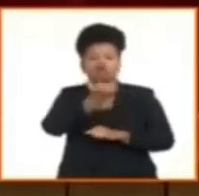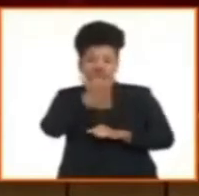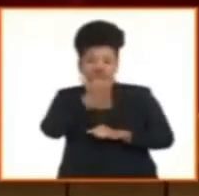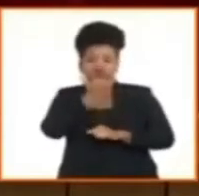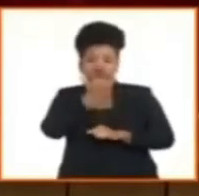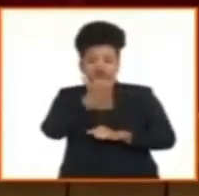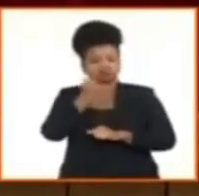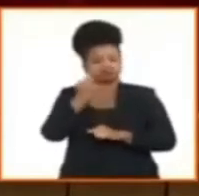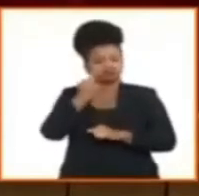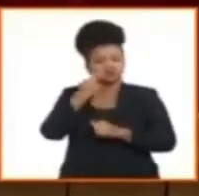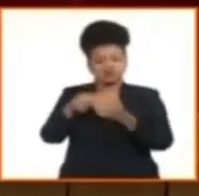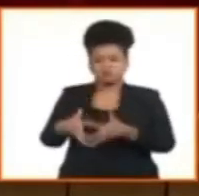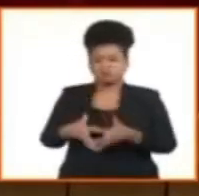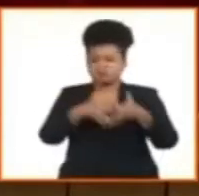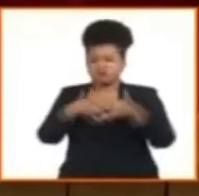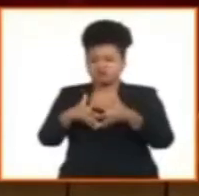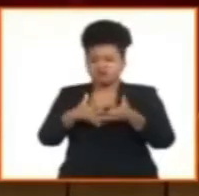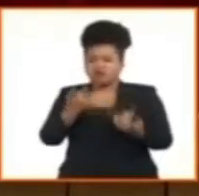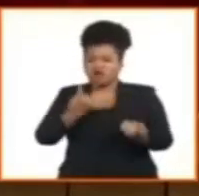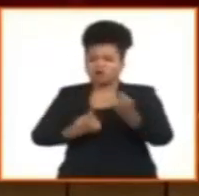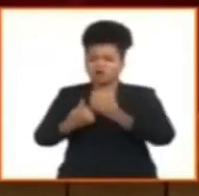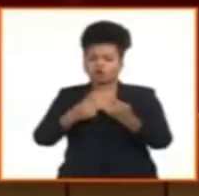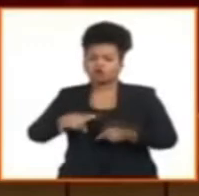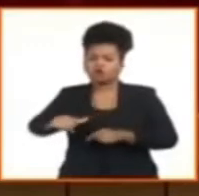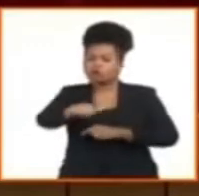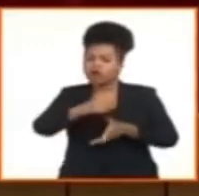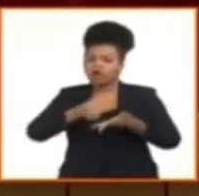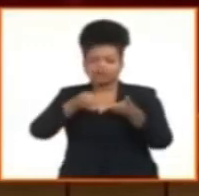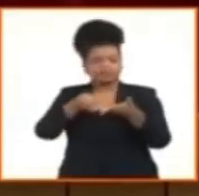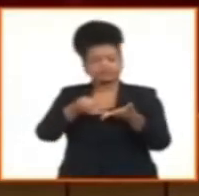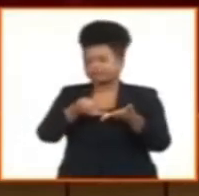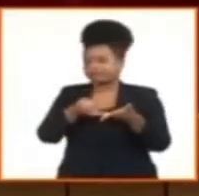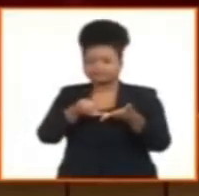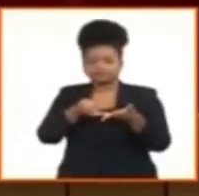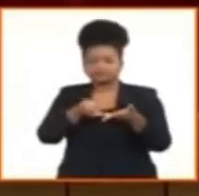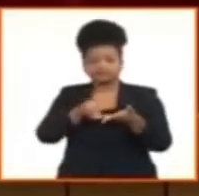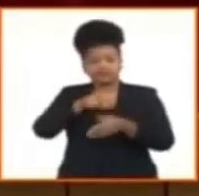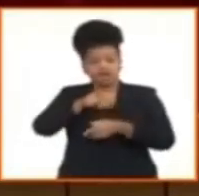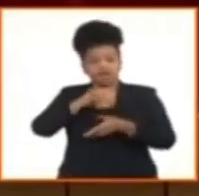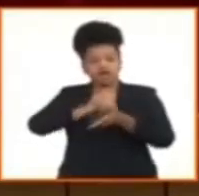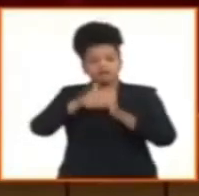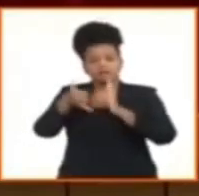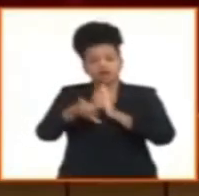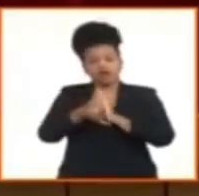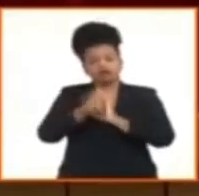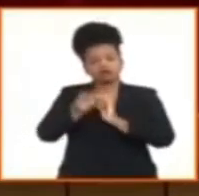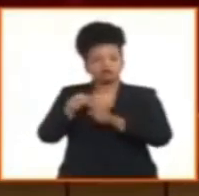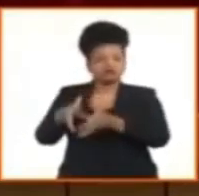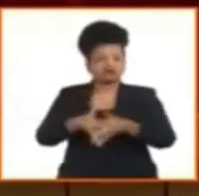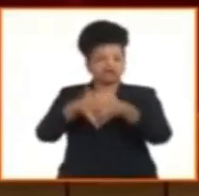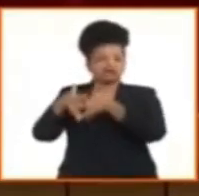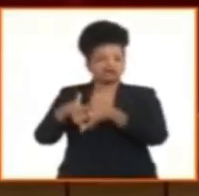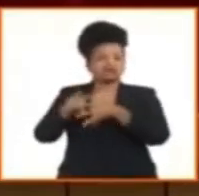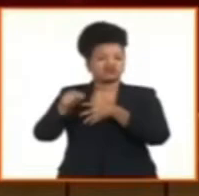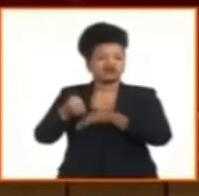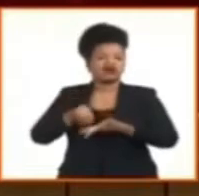egoísmos y la despolitización de la sociedad, favoreciendo los proyectos de la derecha ultraconservadora, y eso es lo que